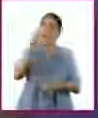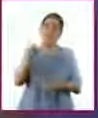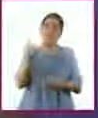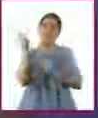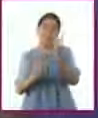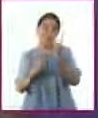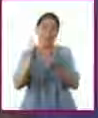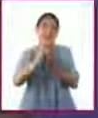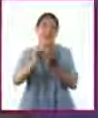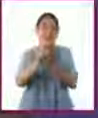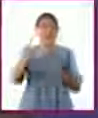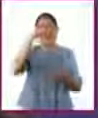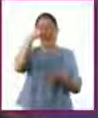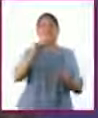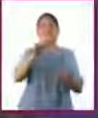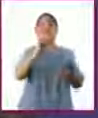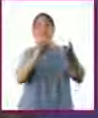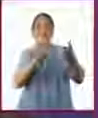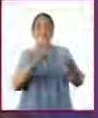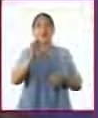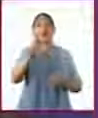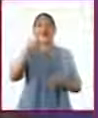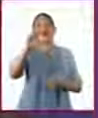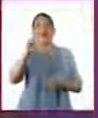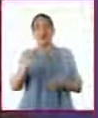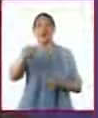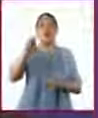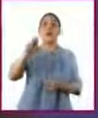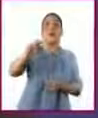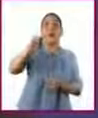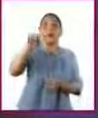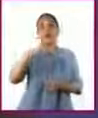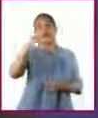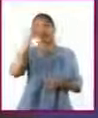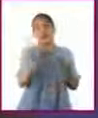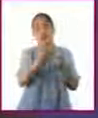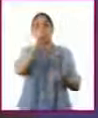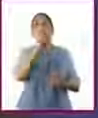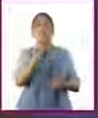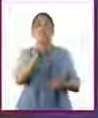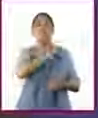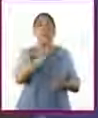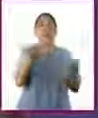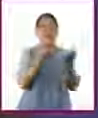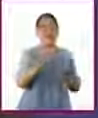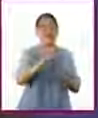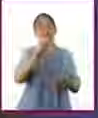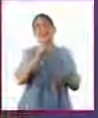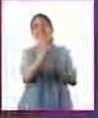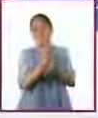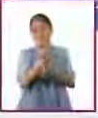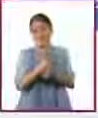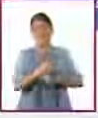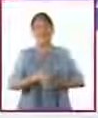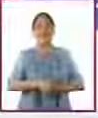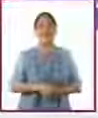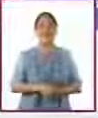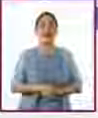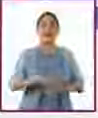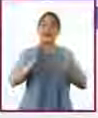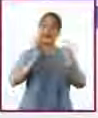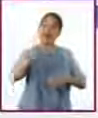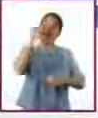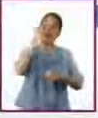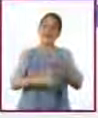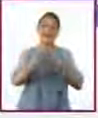que vean más fragmentos de cuentos y novelas e incluso hasta otras ligas de consulta. Hemos llegado